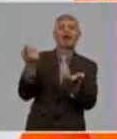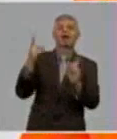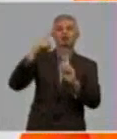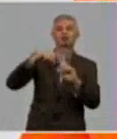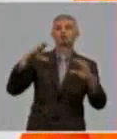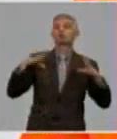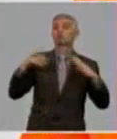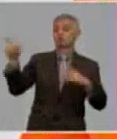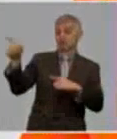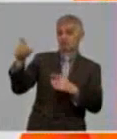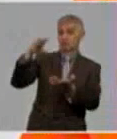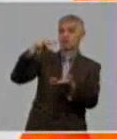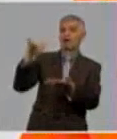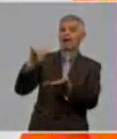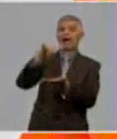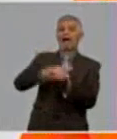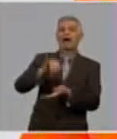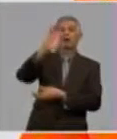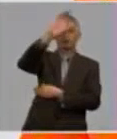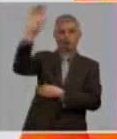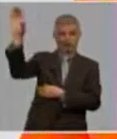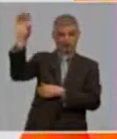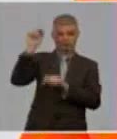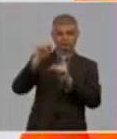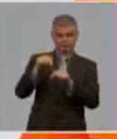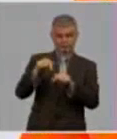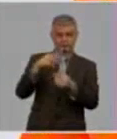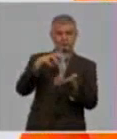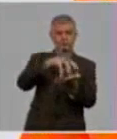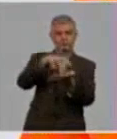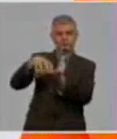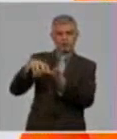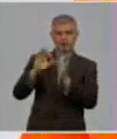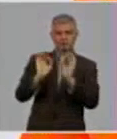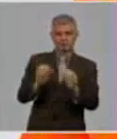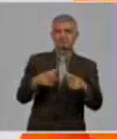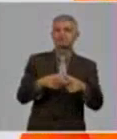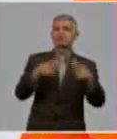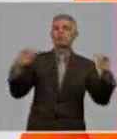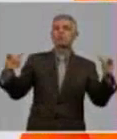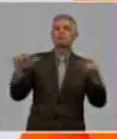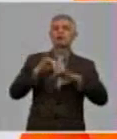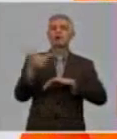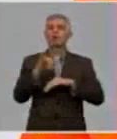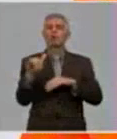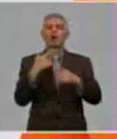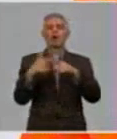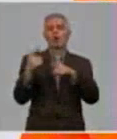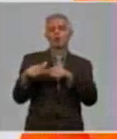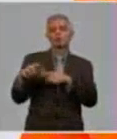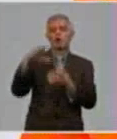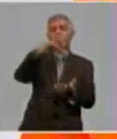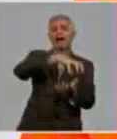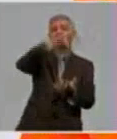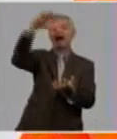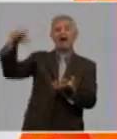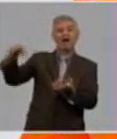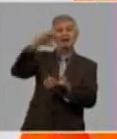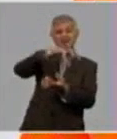ministro de Turismo se referirá a eso con más detalle. Y se amplía el despacho de las cargas del exterior, ya que hay